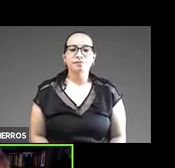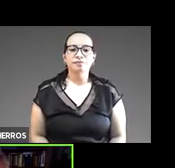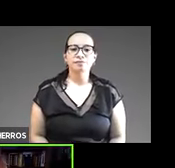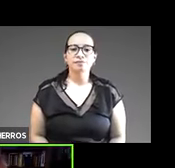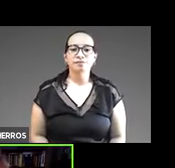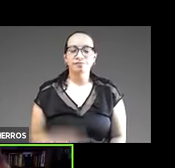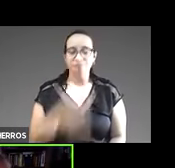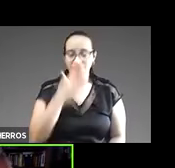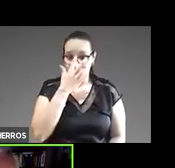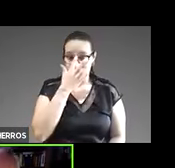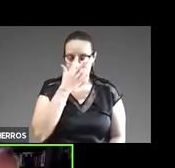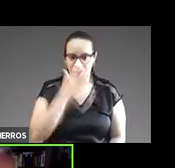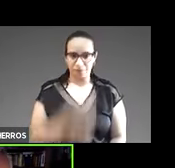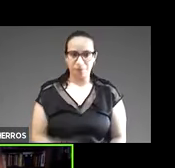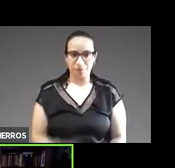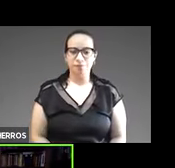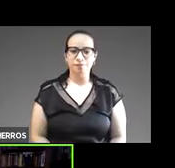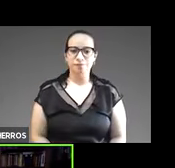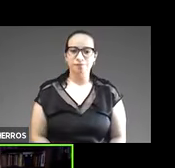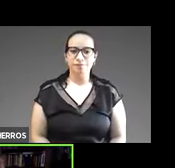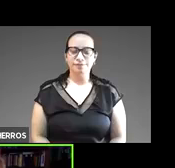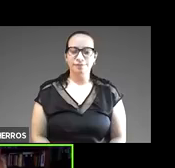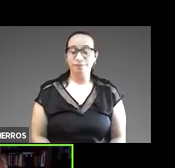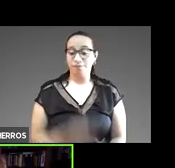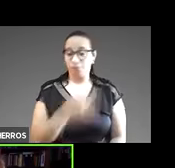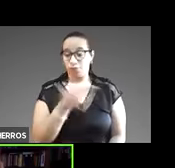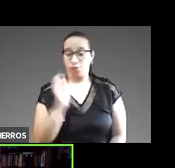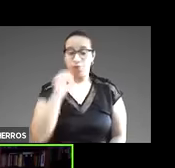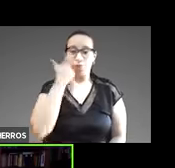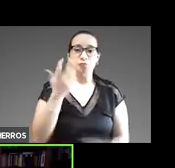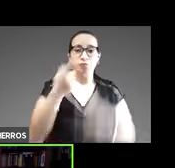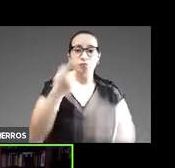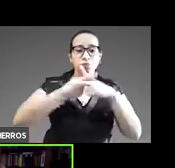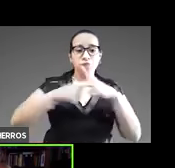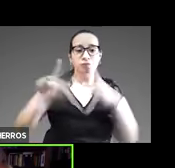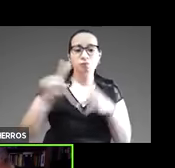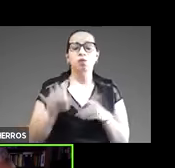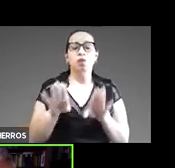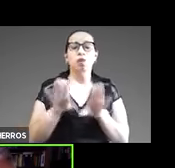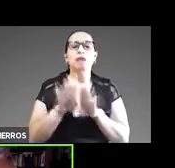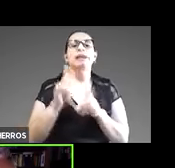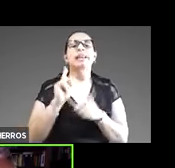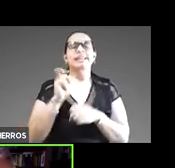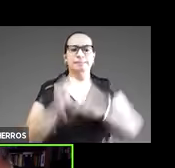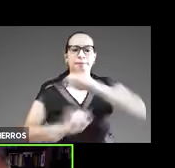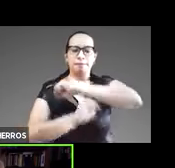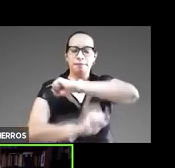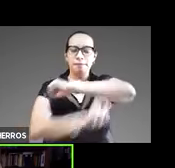Pues sí, si les parece bien, comenzaríamos con los pilares,